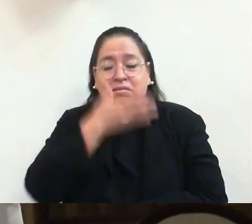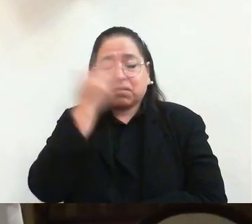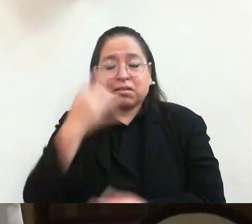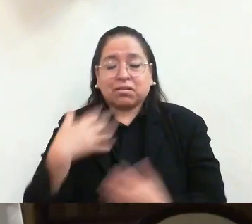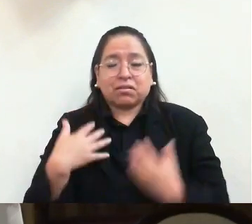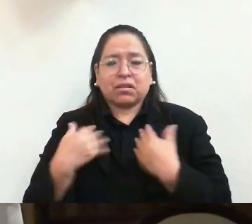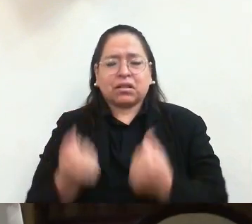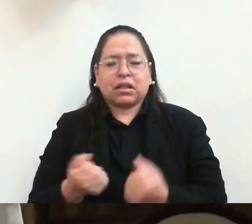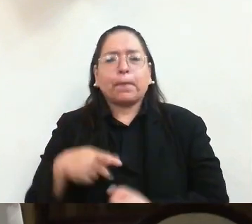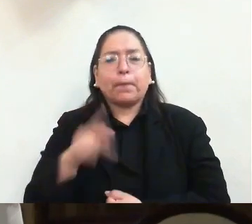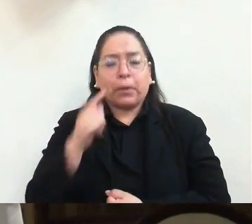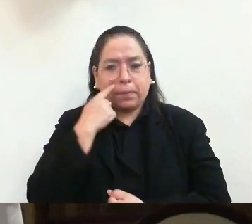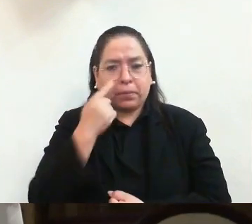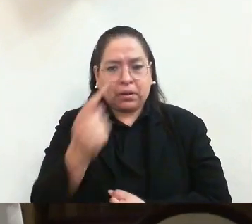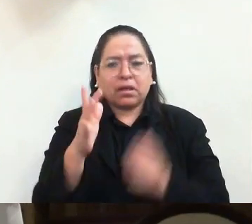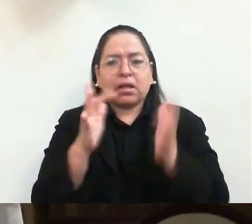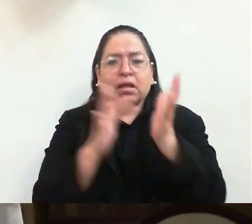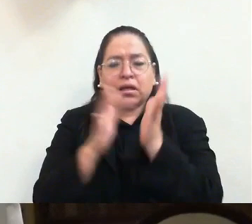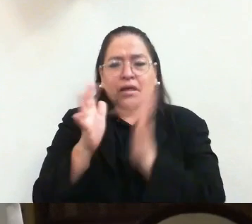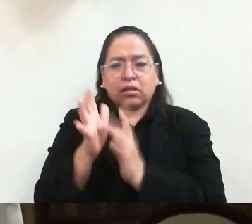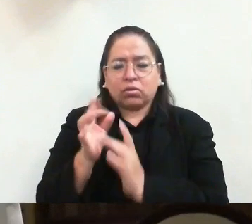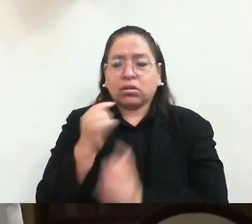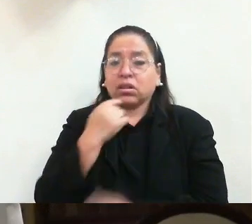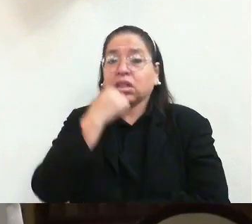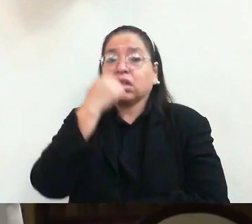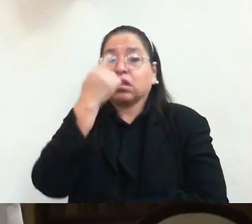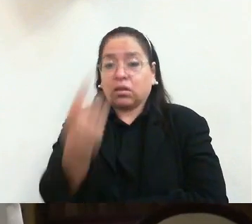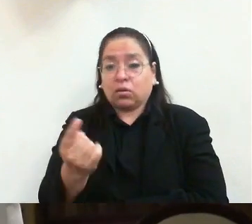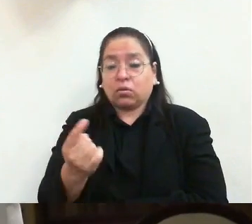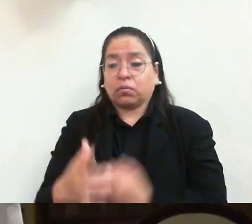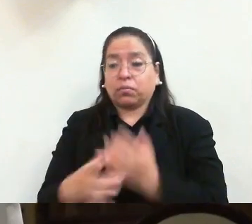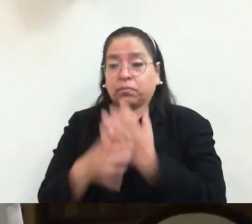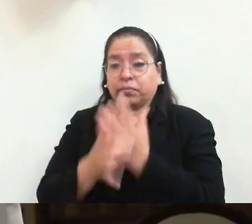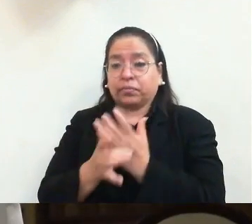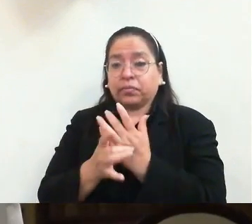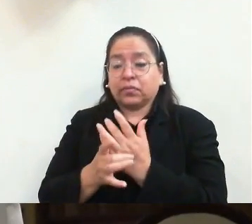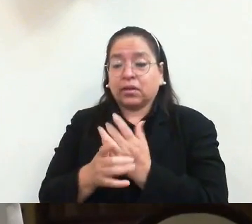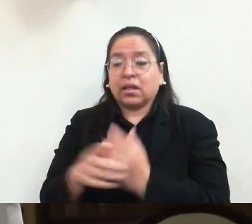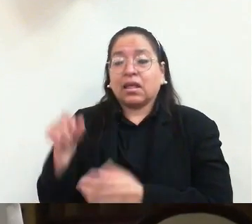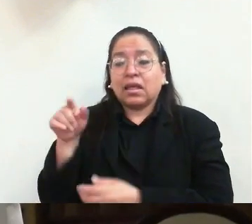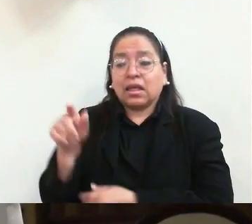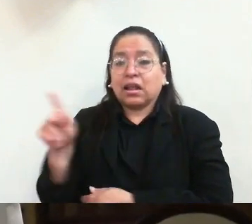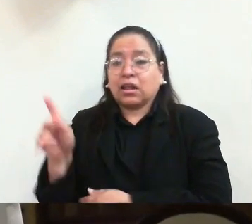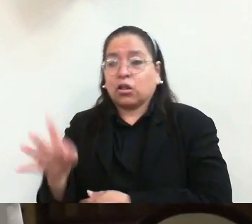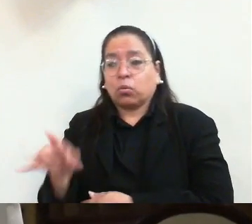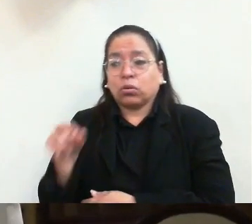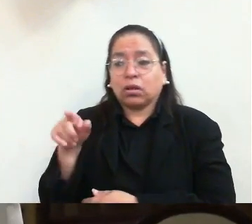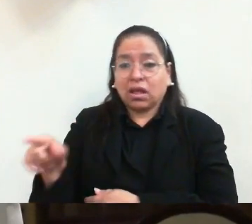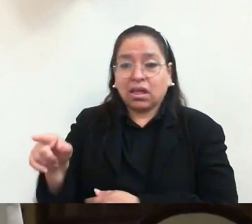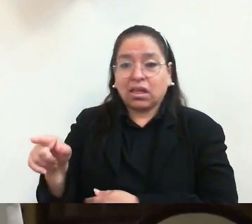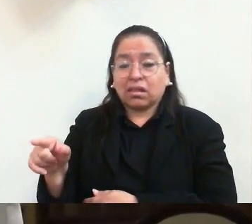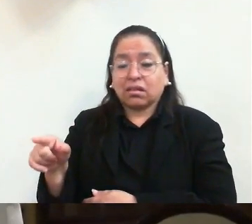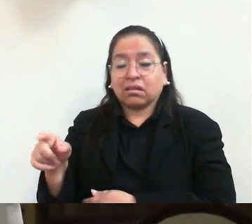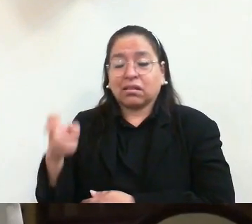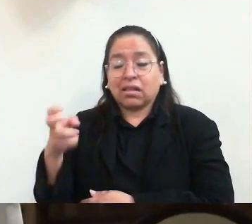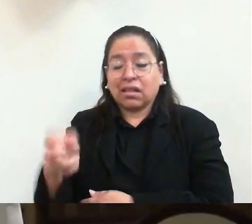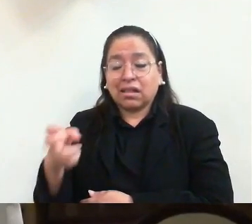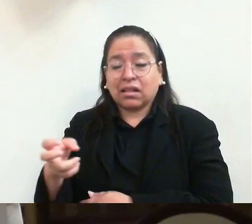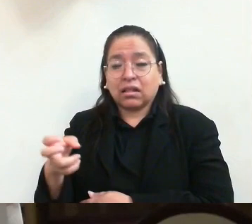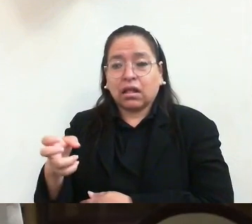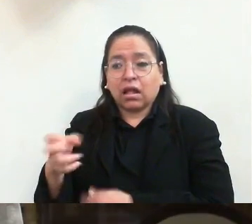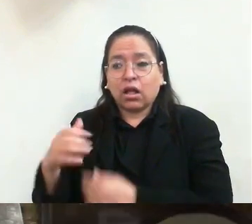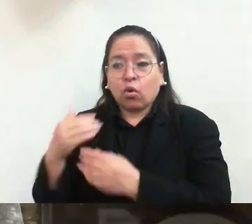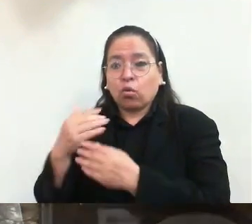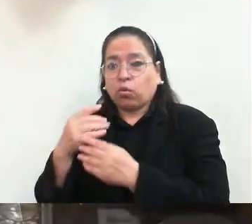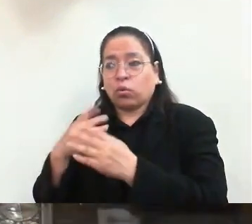escuchaban les aseguro que las prostitutas se les adelantaran en el